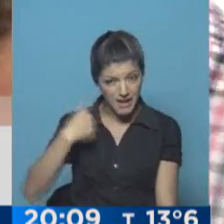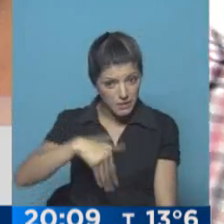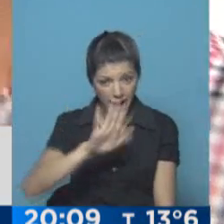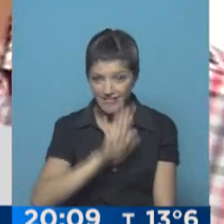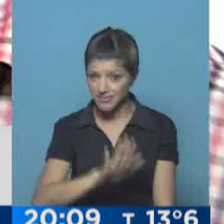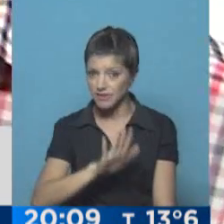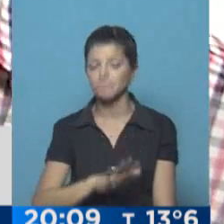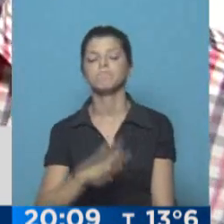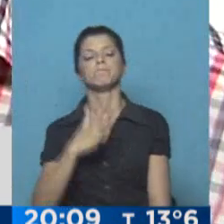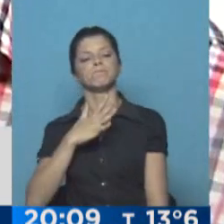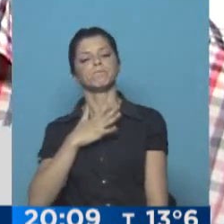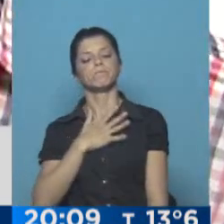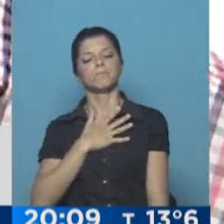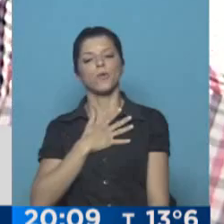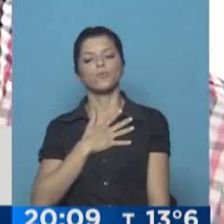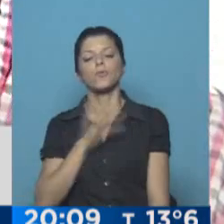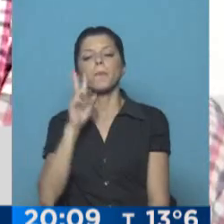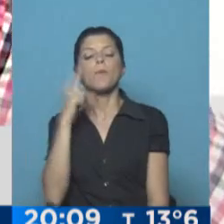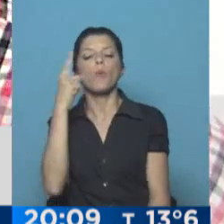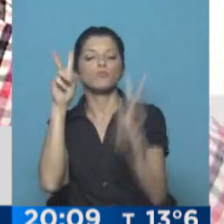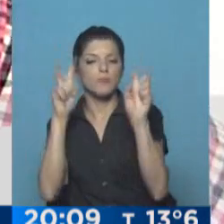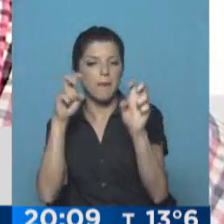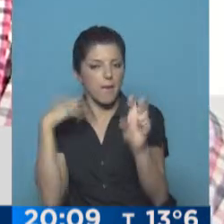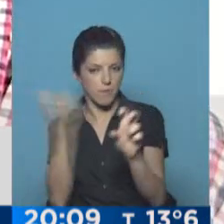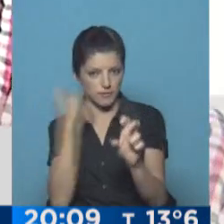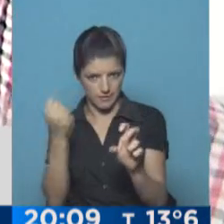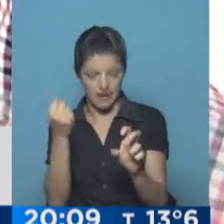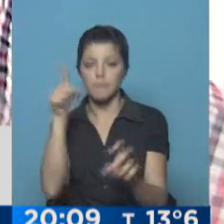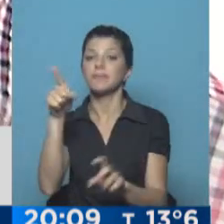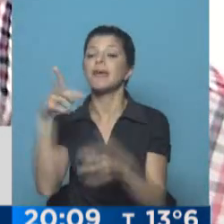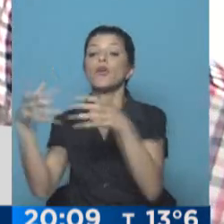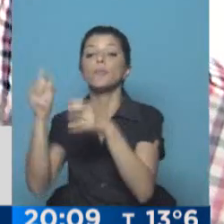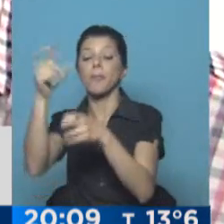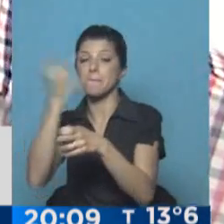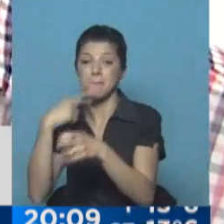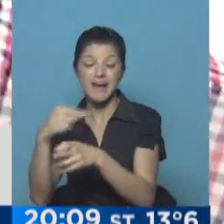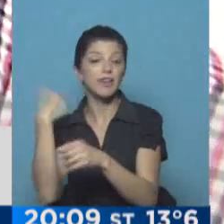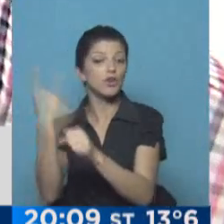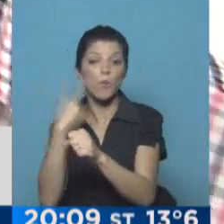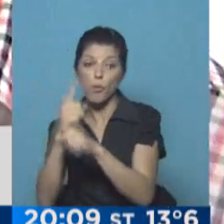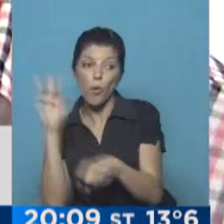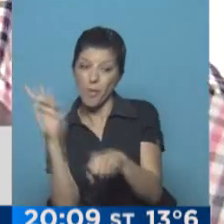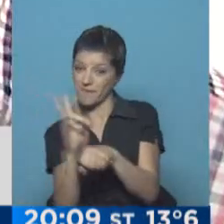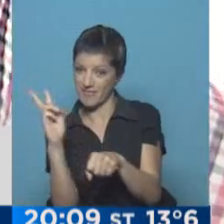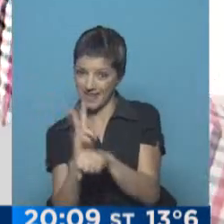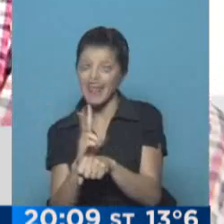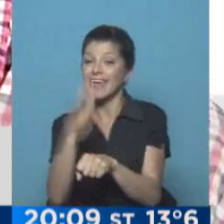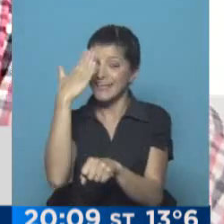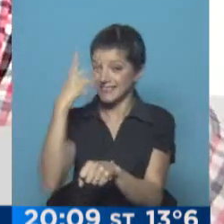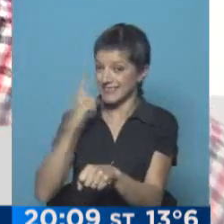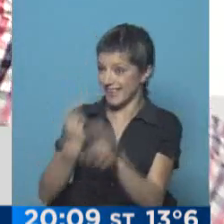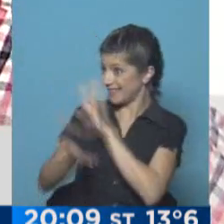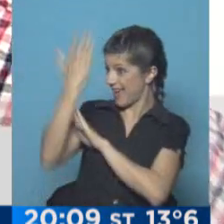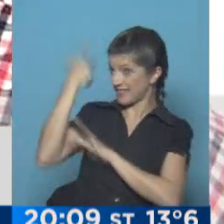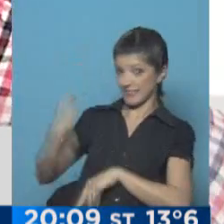Nosotros lo que vimos es un tema muy importante, que es que el macrismo no pudo articular una defensa pública. Han pasado 15 días de las revelaciones,